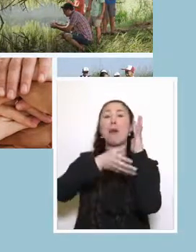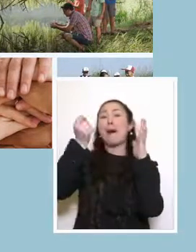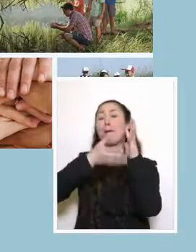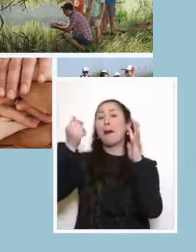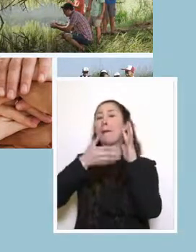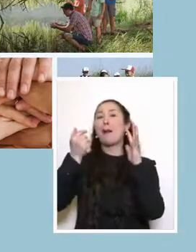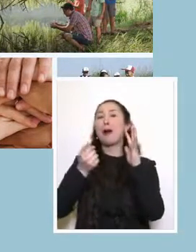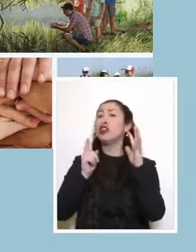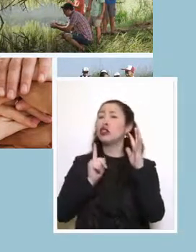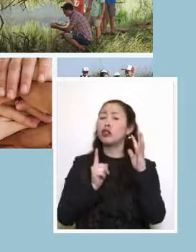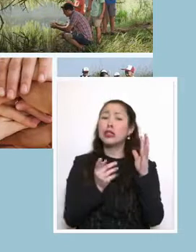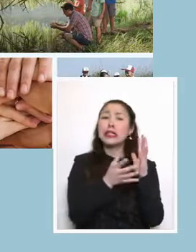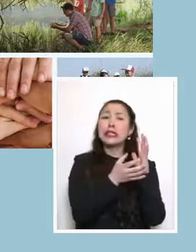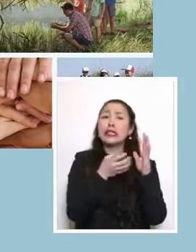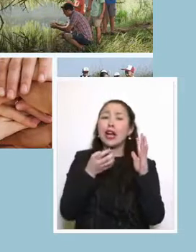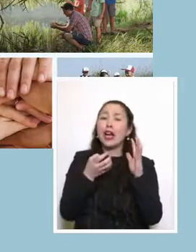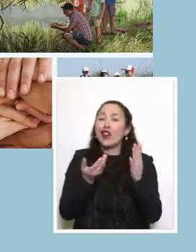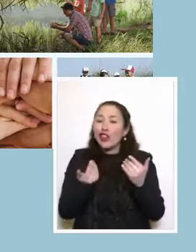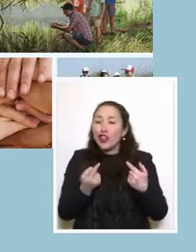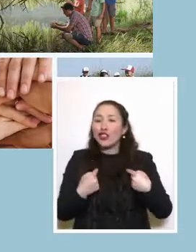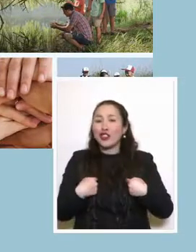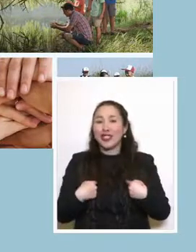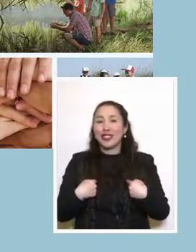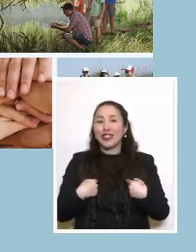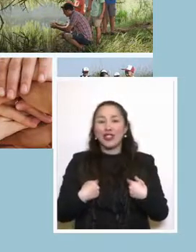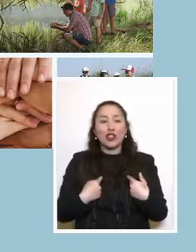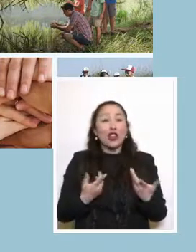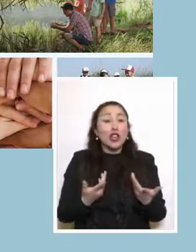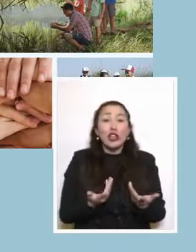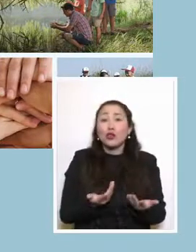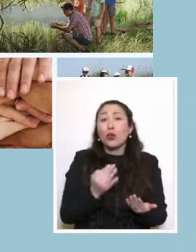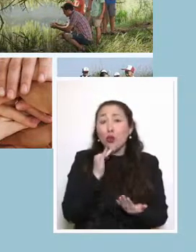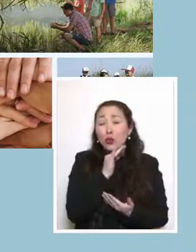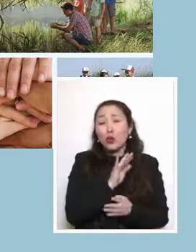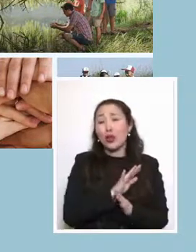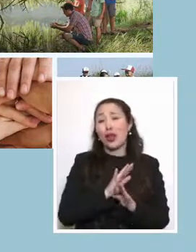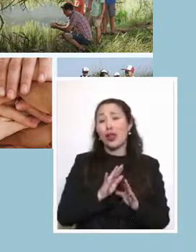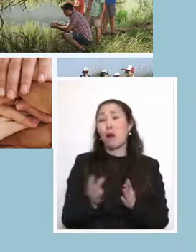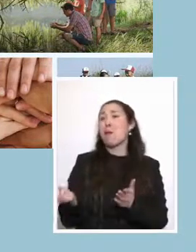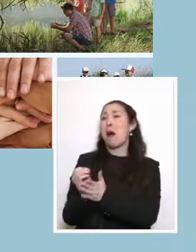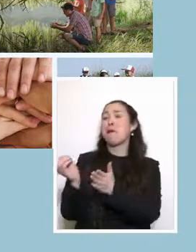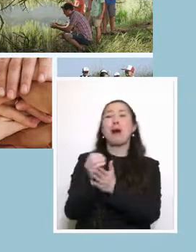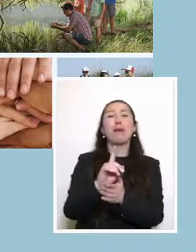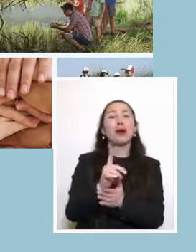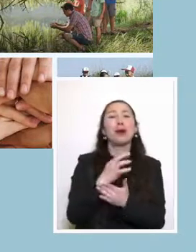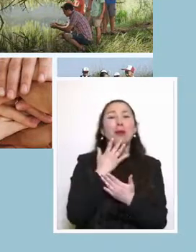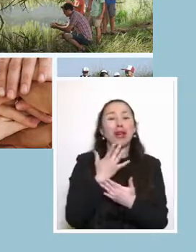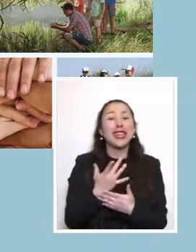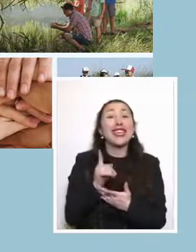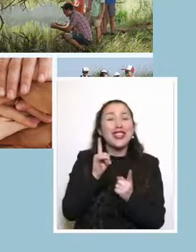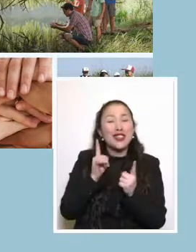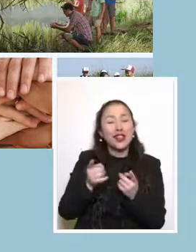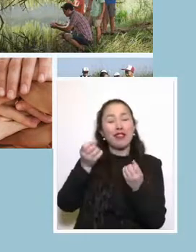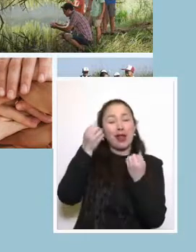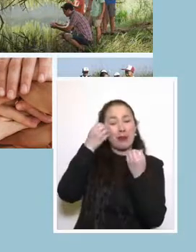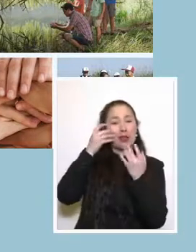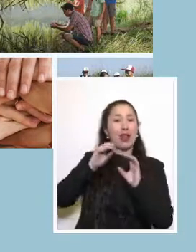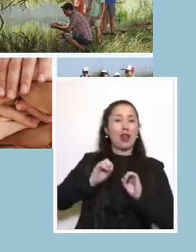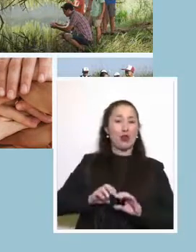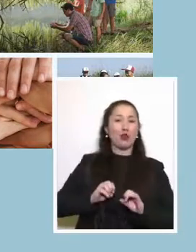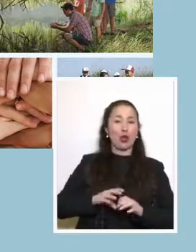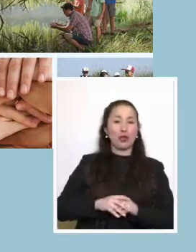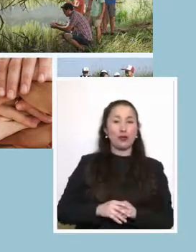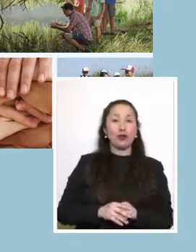debe aprender a través de la educación. La crisis ecológica que estamos enfrentando urge a